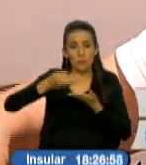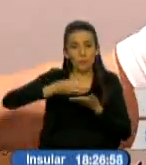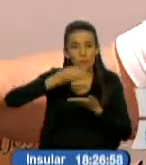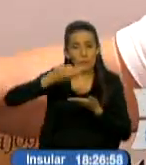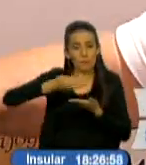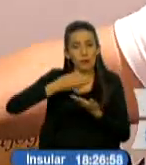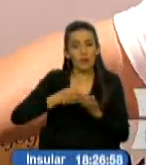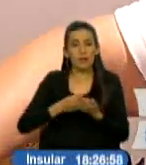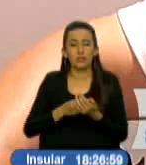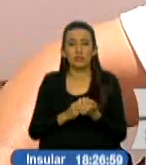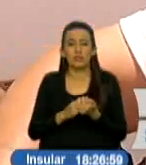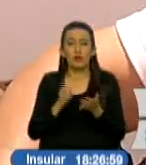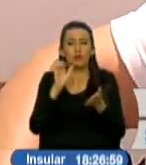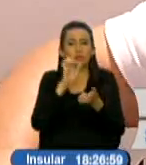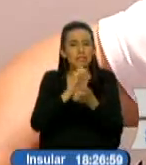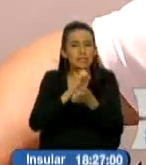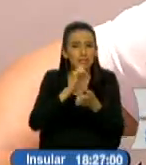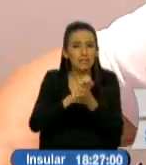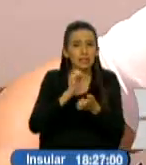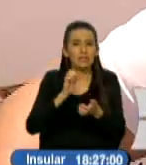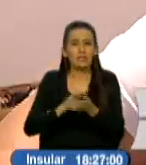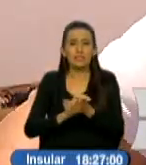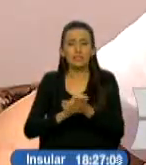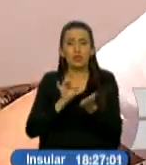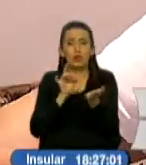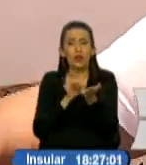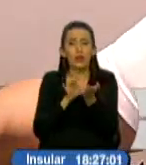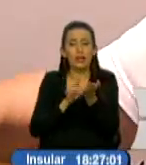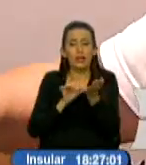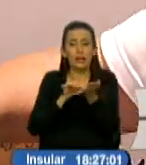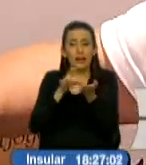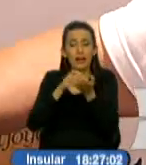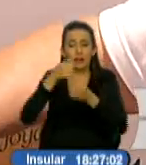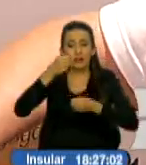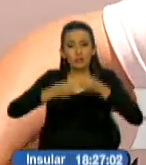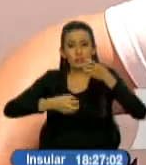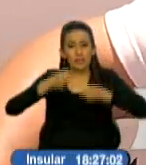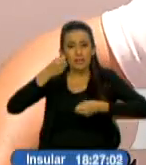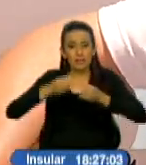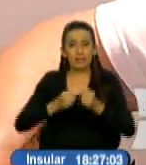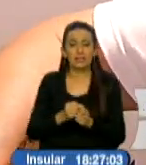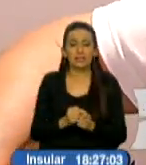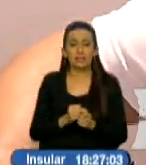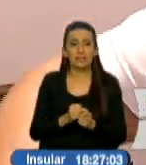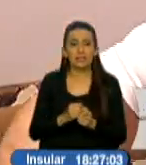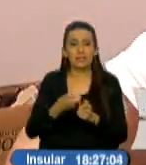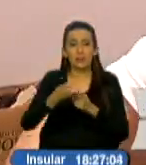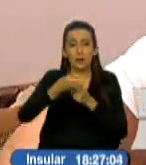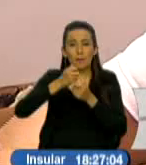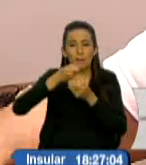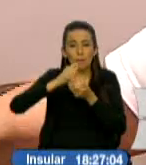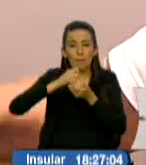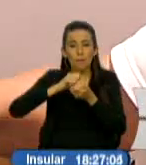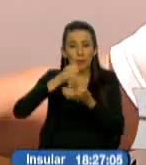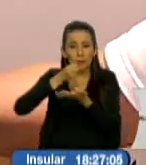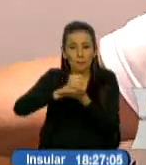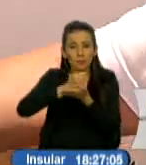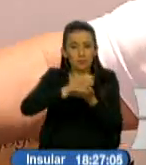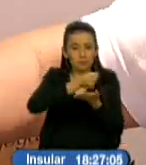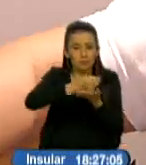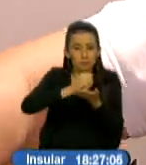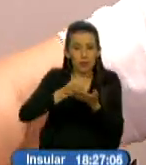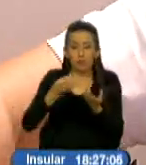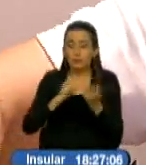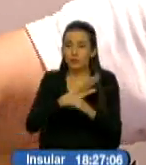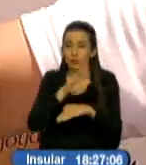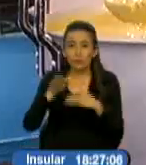un guingo, un queso, el arroz de leche, molo, todo tenemos aquí para que vengan a degustar